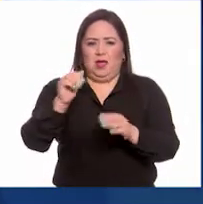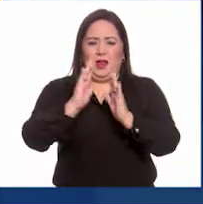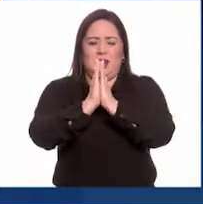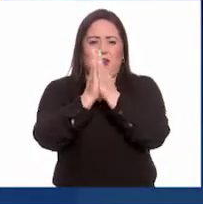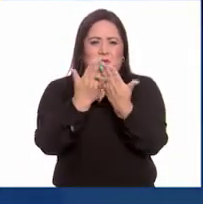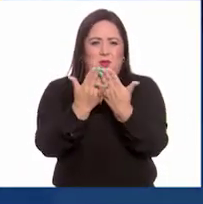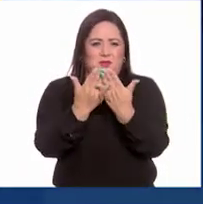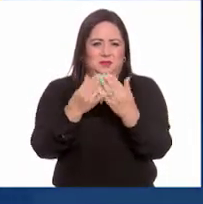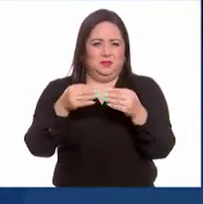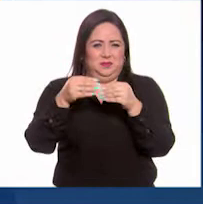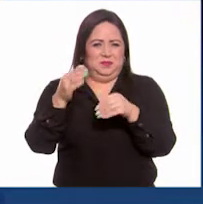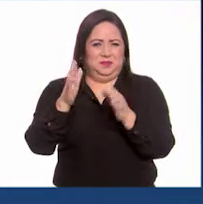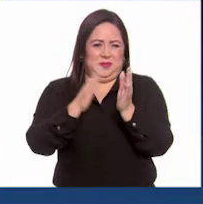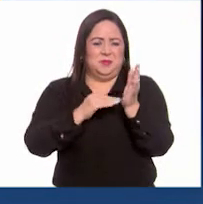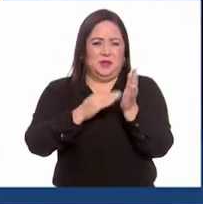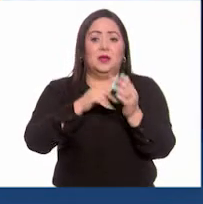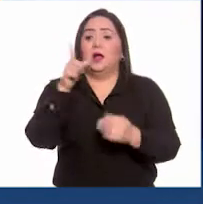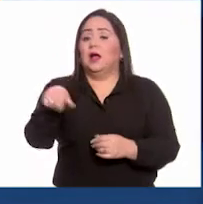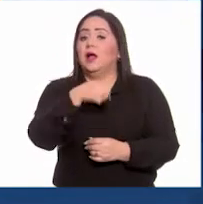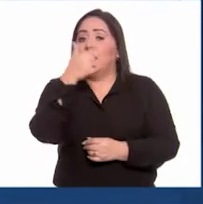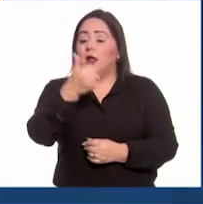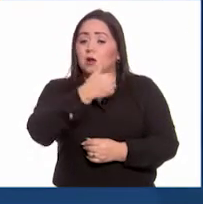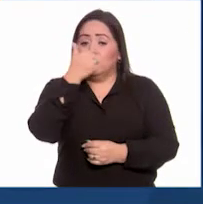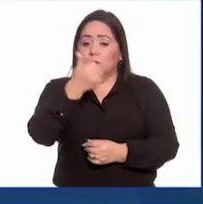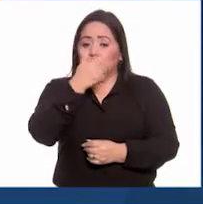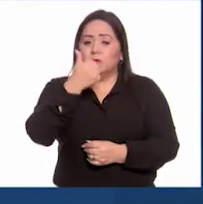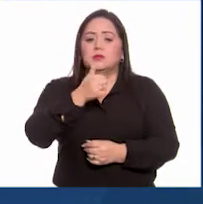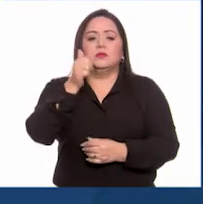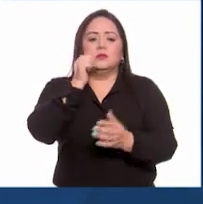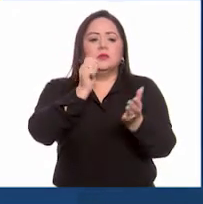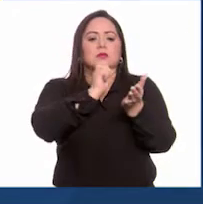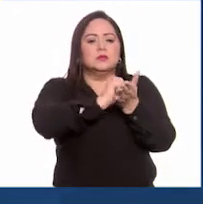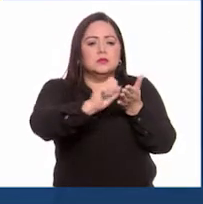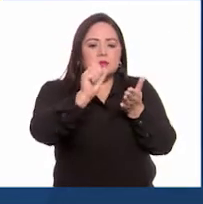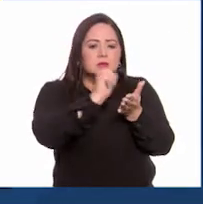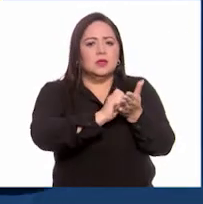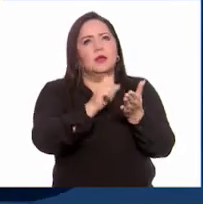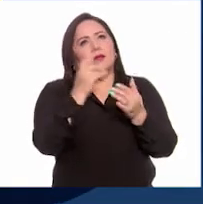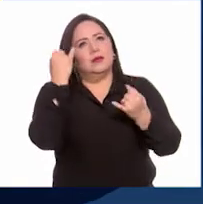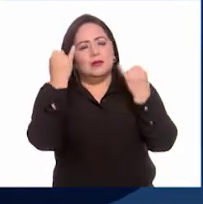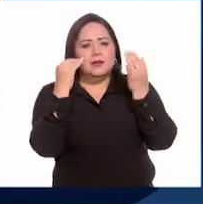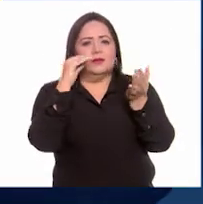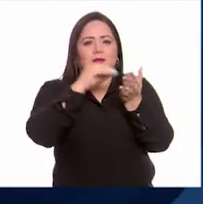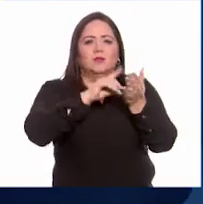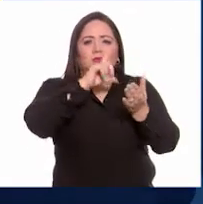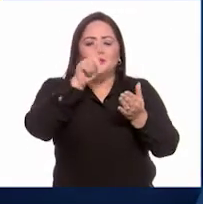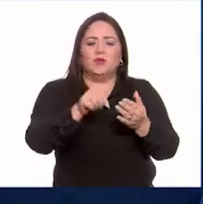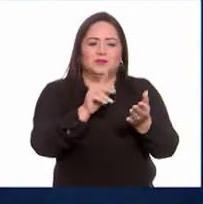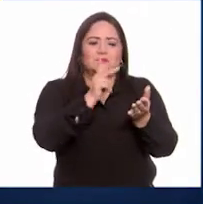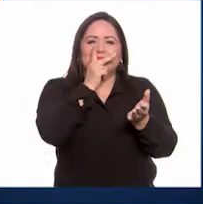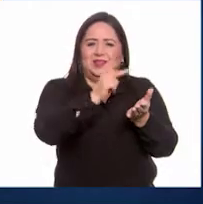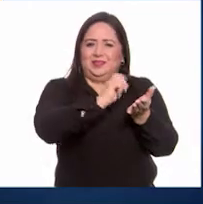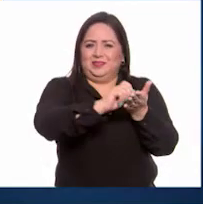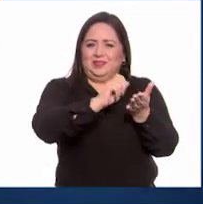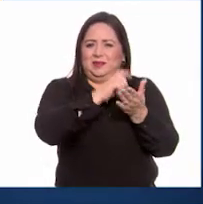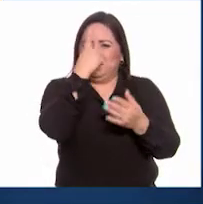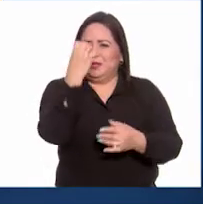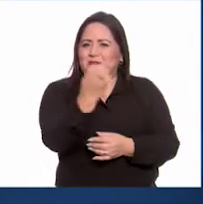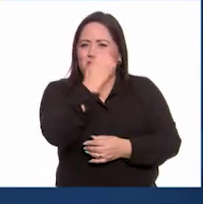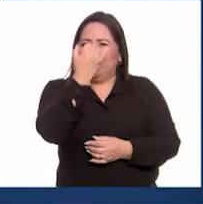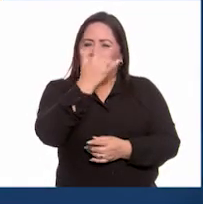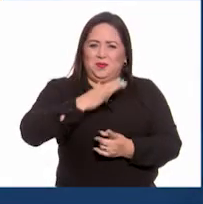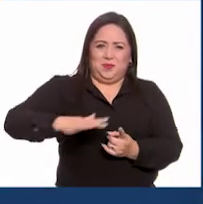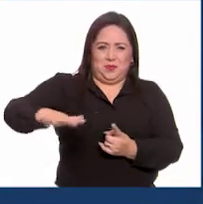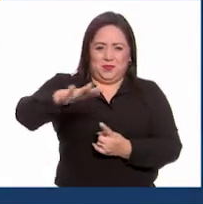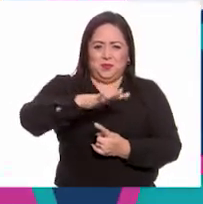libros cartoneros, los alumnos permanentemente escriben, editan y distribuyen sus textos en la escuela y